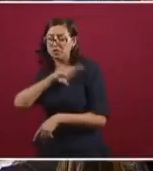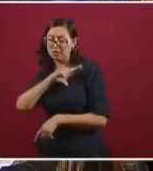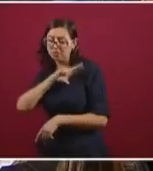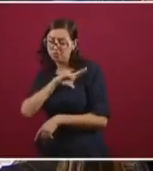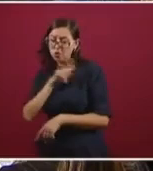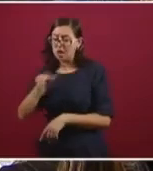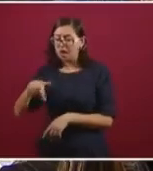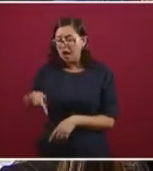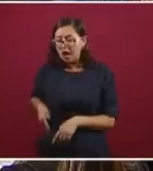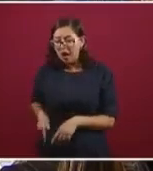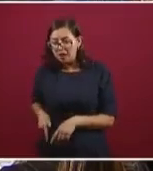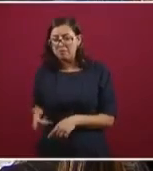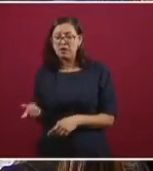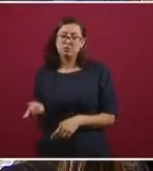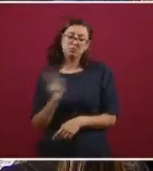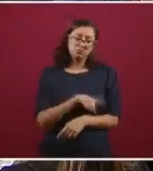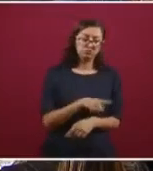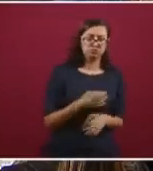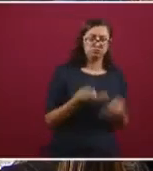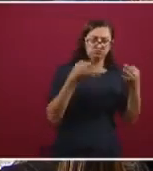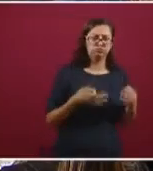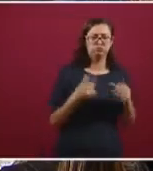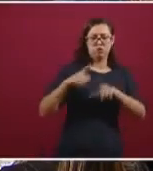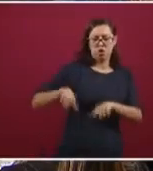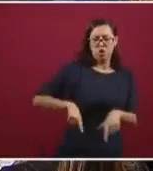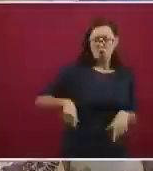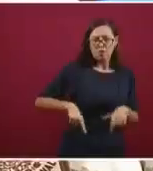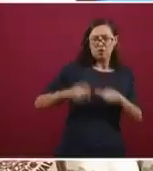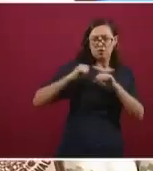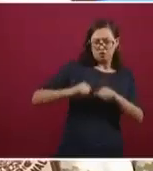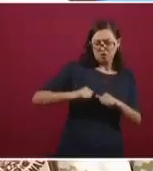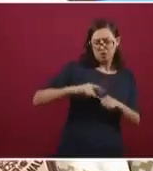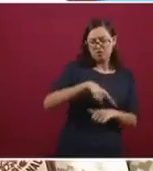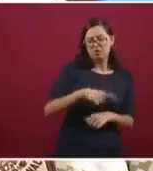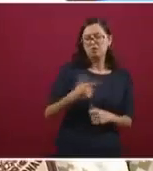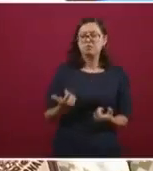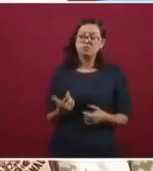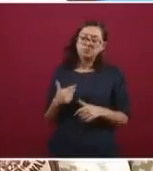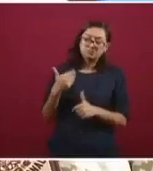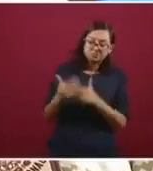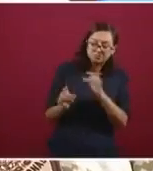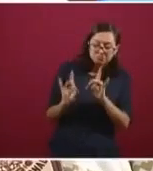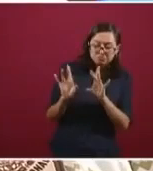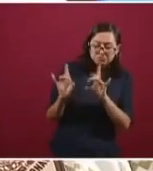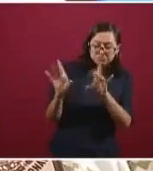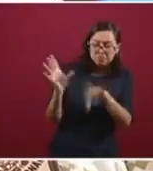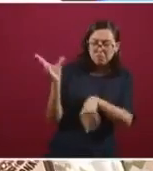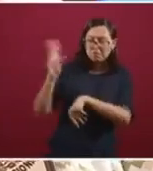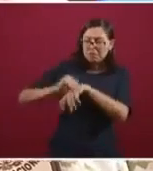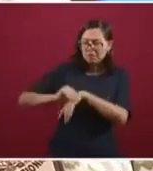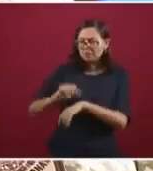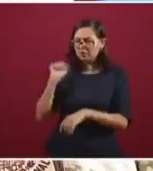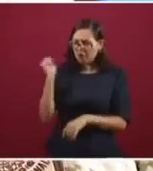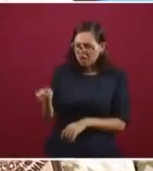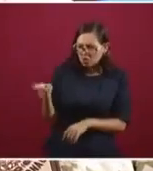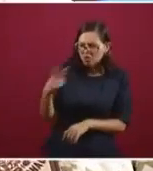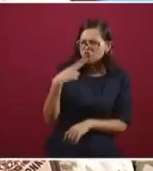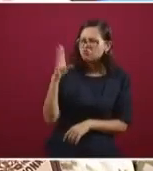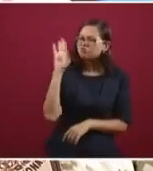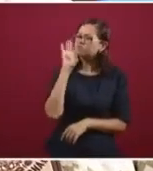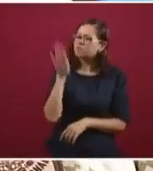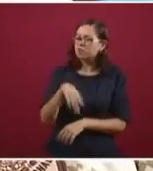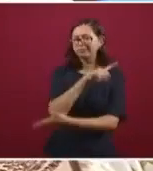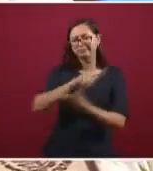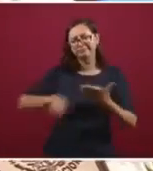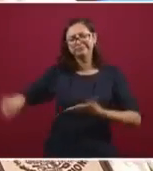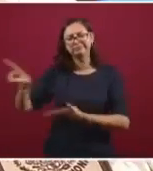oficiales. Las licencias de portación de armas podrán cancelarse, entre otros supuestos, cuando se haga mal uso de ellas.